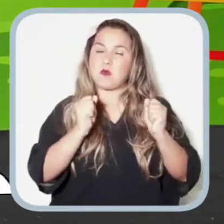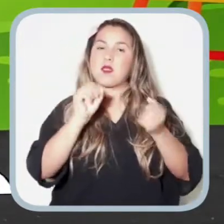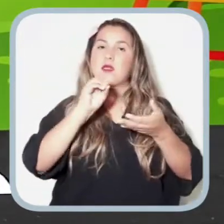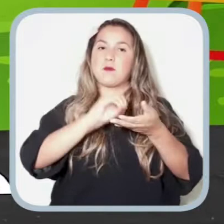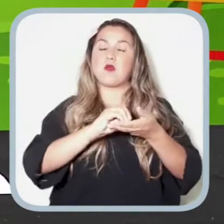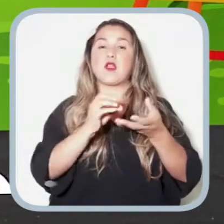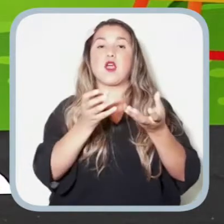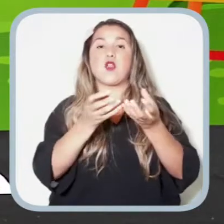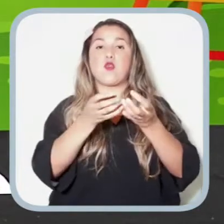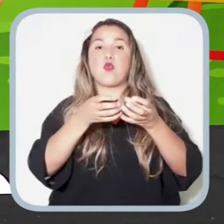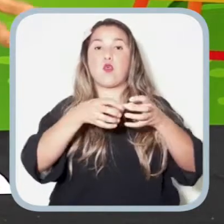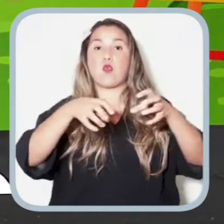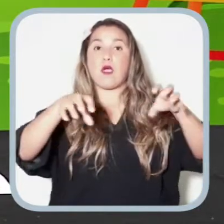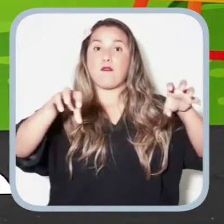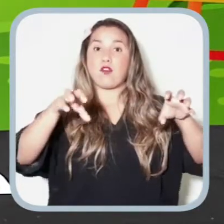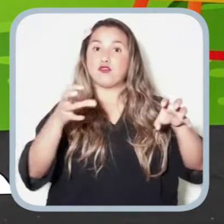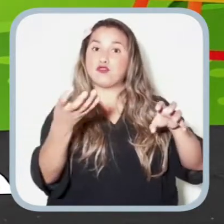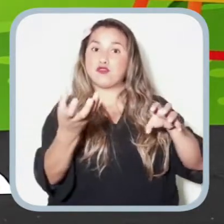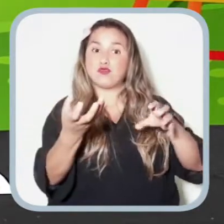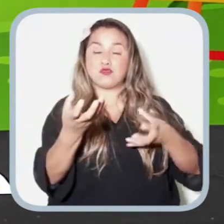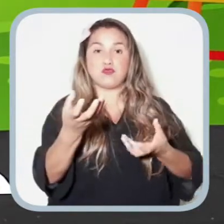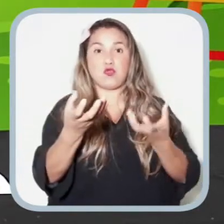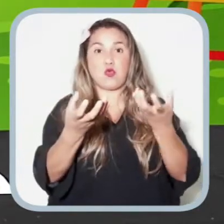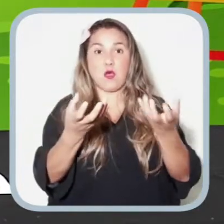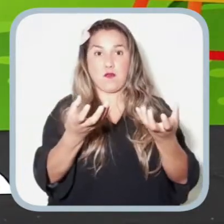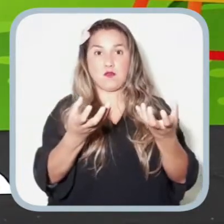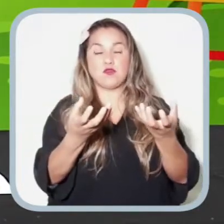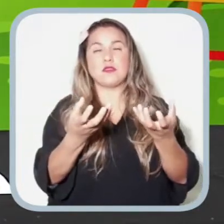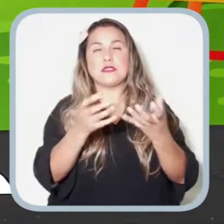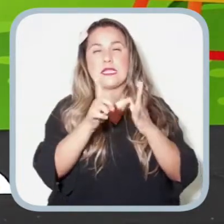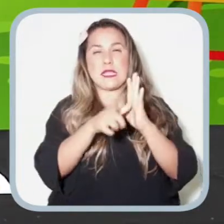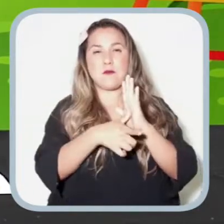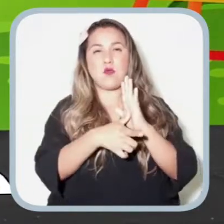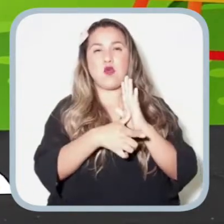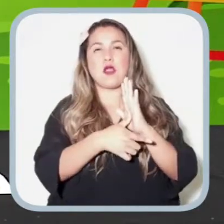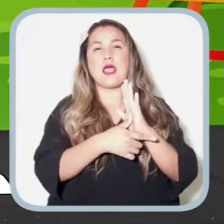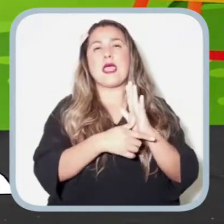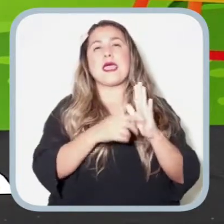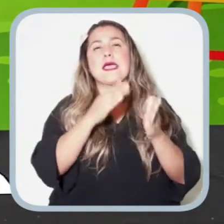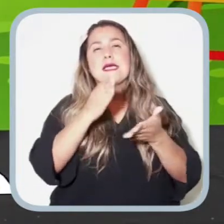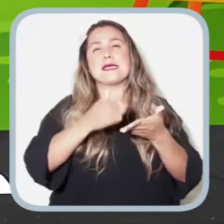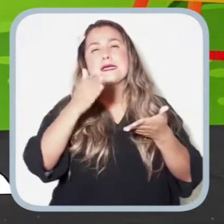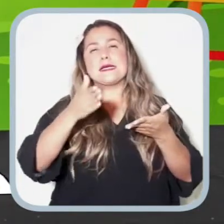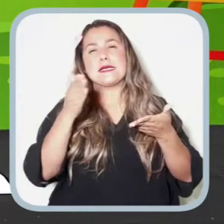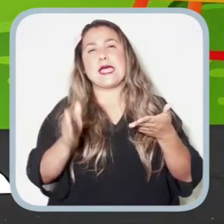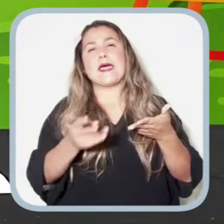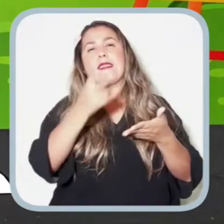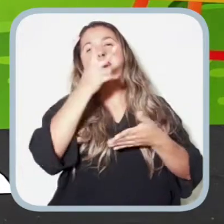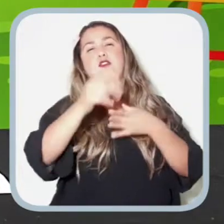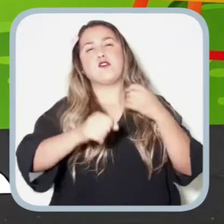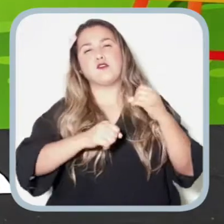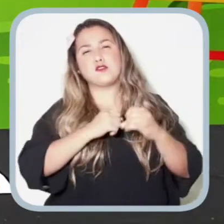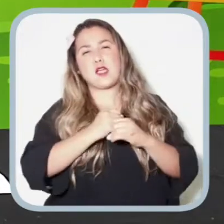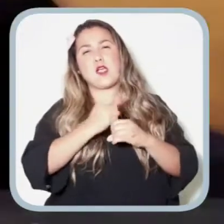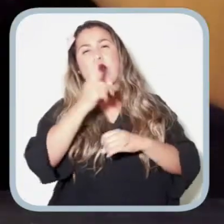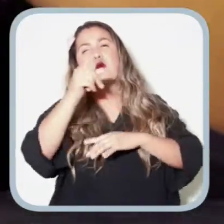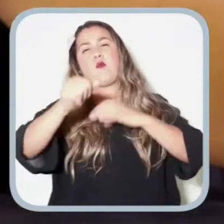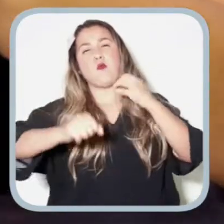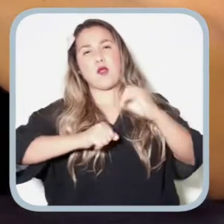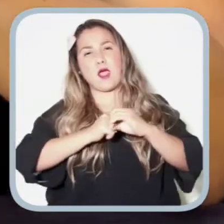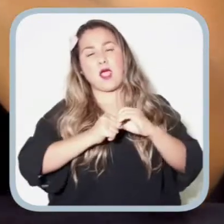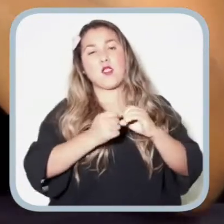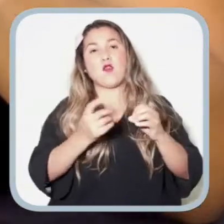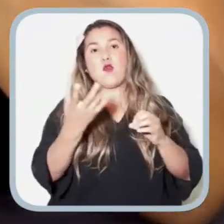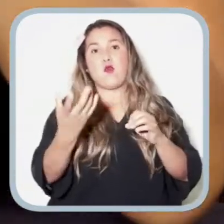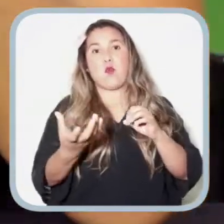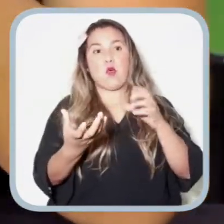huevos que se tarda puede ser cada dos años que ponga un huevo y queremos tener más cóndor más aves vamos a recuperar más